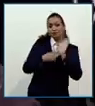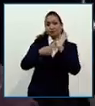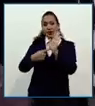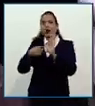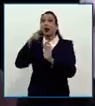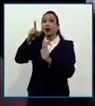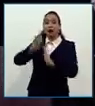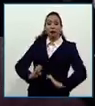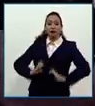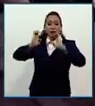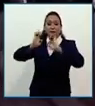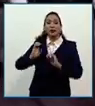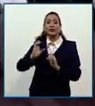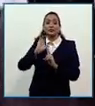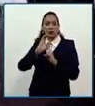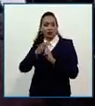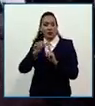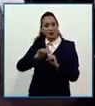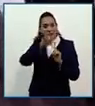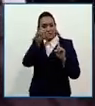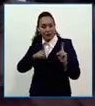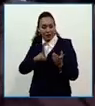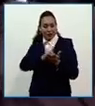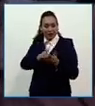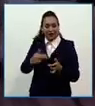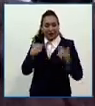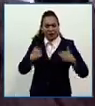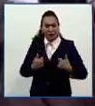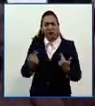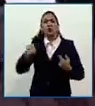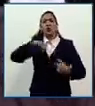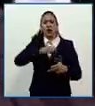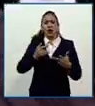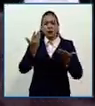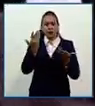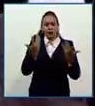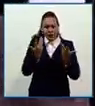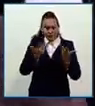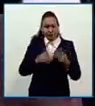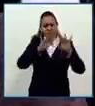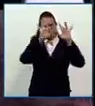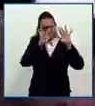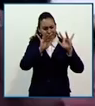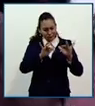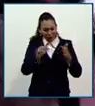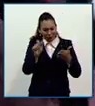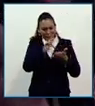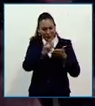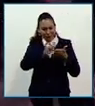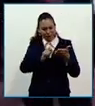Derechos Humanos un escrito para exigirles